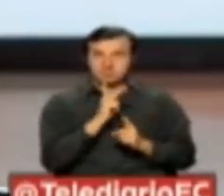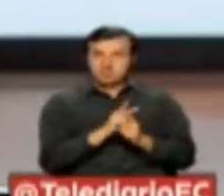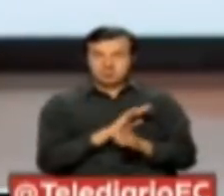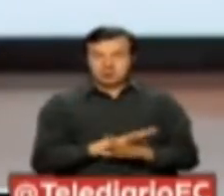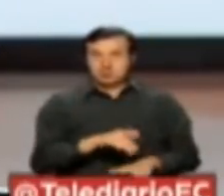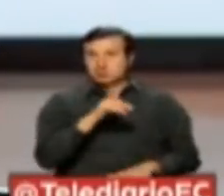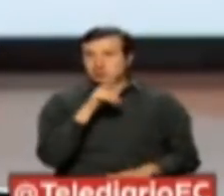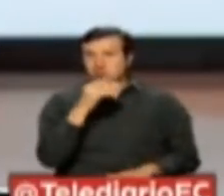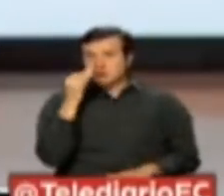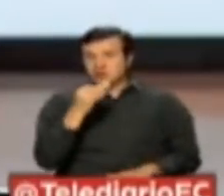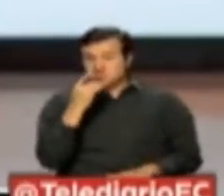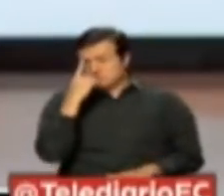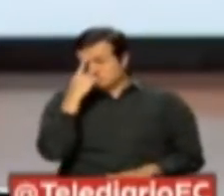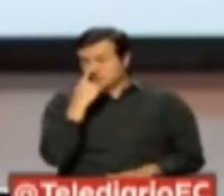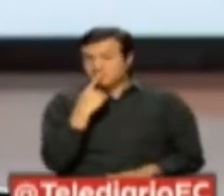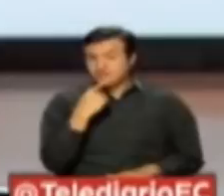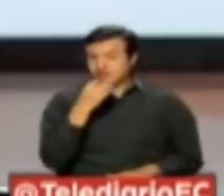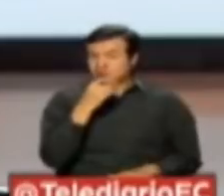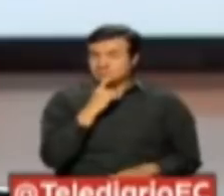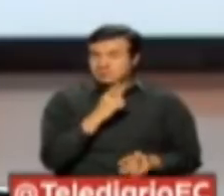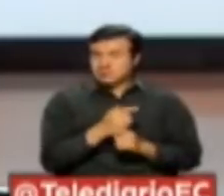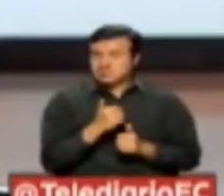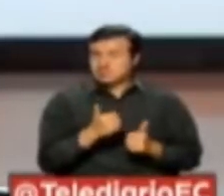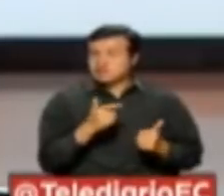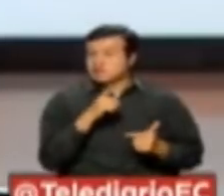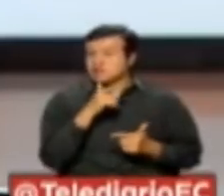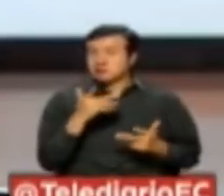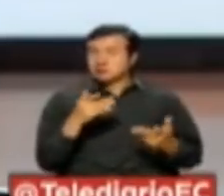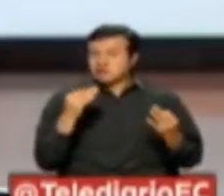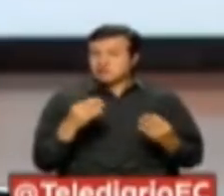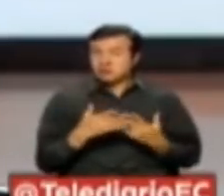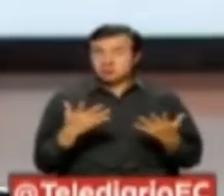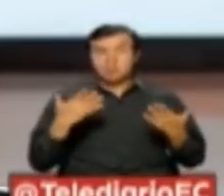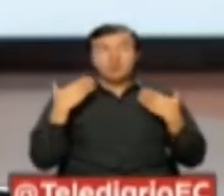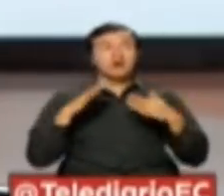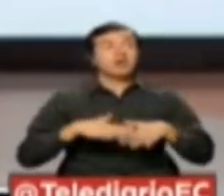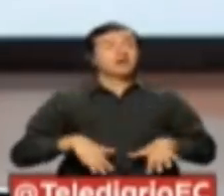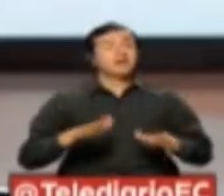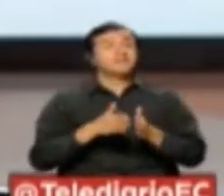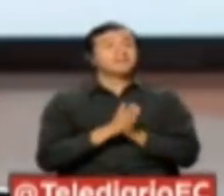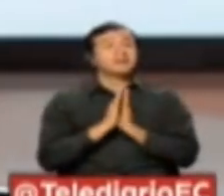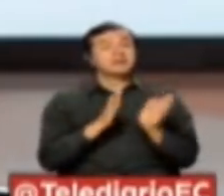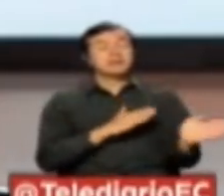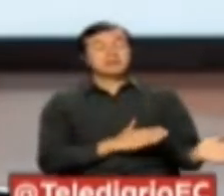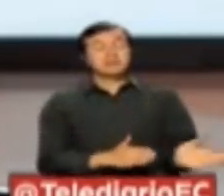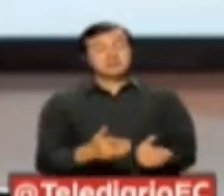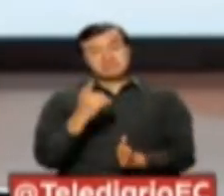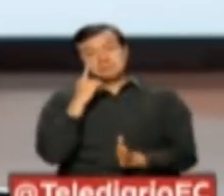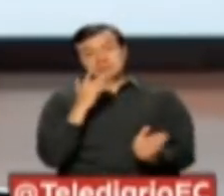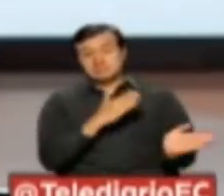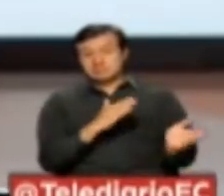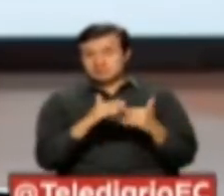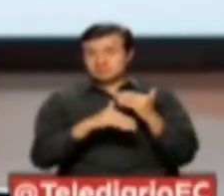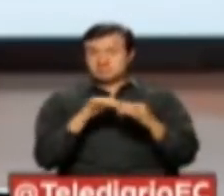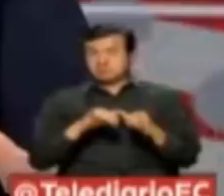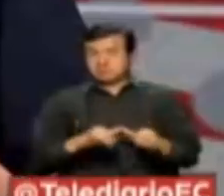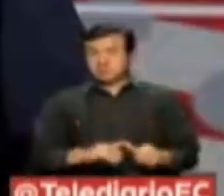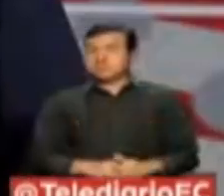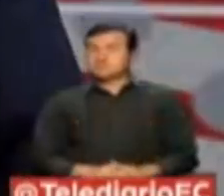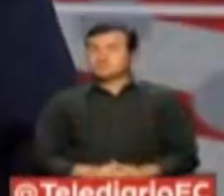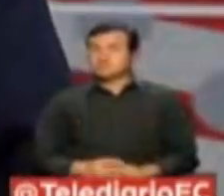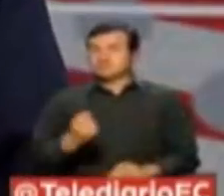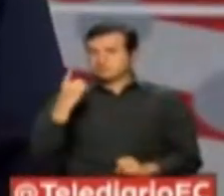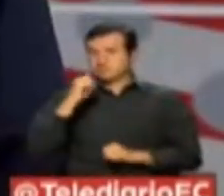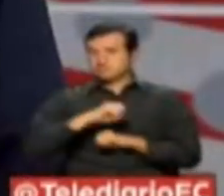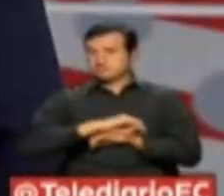quien cumple de mejor manera con las expectativas que tengan los guayaquileños a medida que va avanzando la campaña claro y